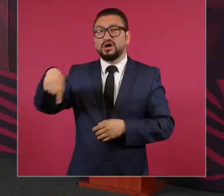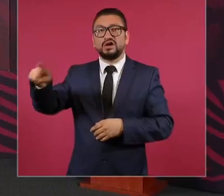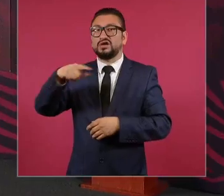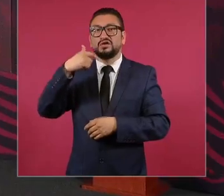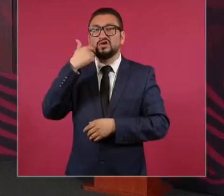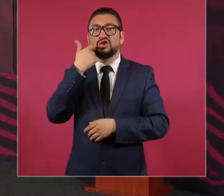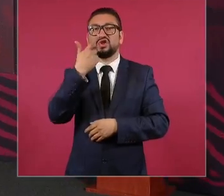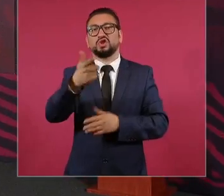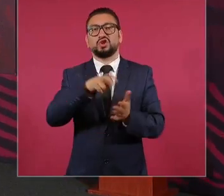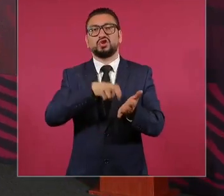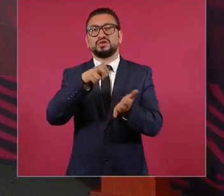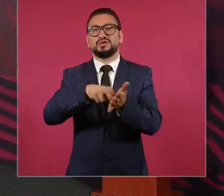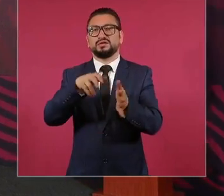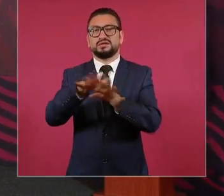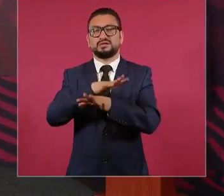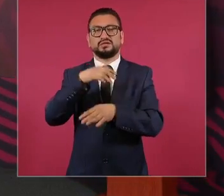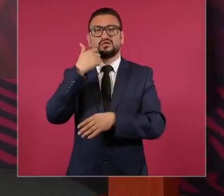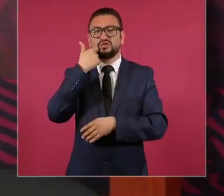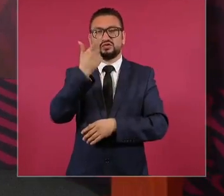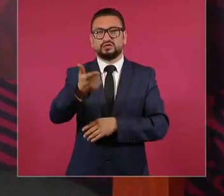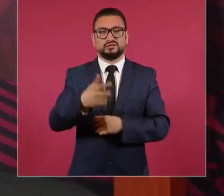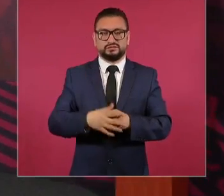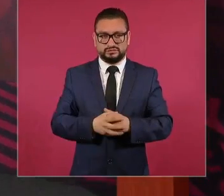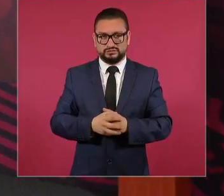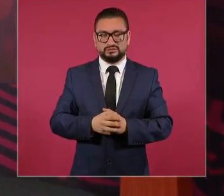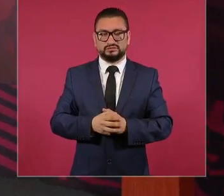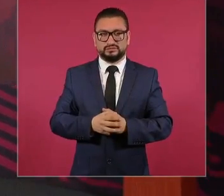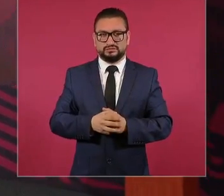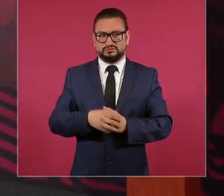que haya Estado de Derecho.